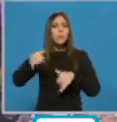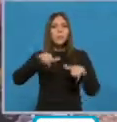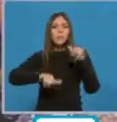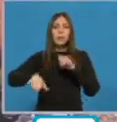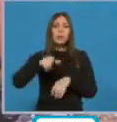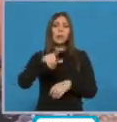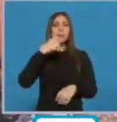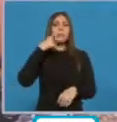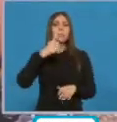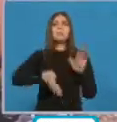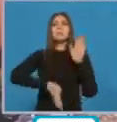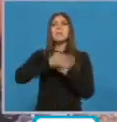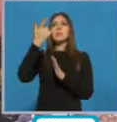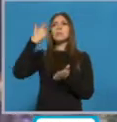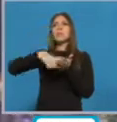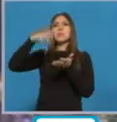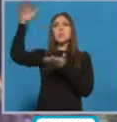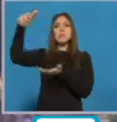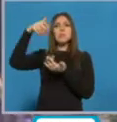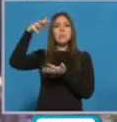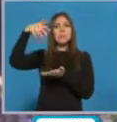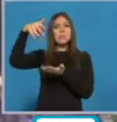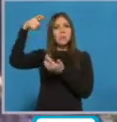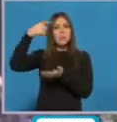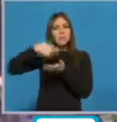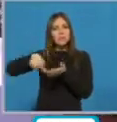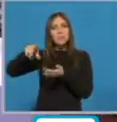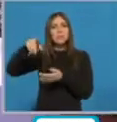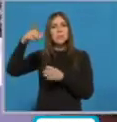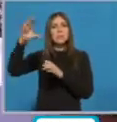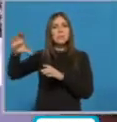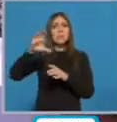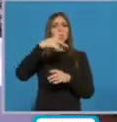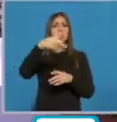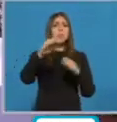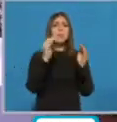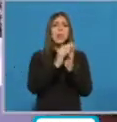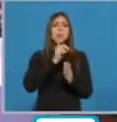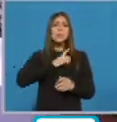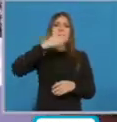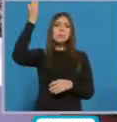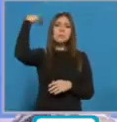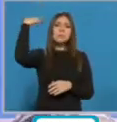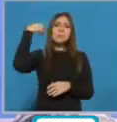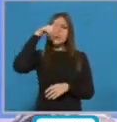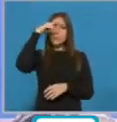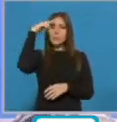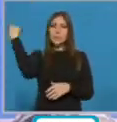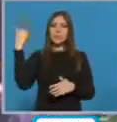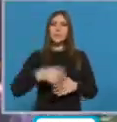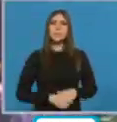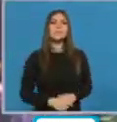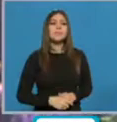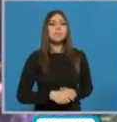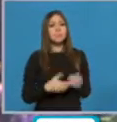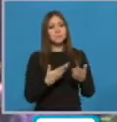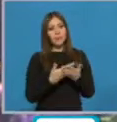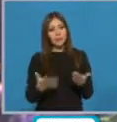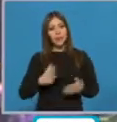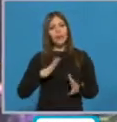Muy fácil, ir al súper, comprarlos y nosotras mismas desde nuestra casa los podemos Aplicar. poner. Traemos regalitos, ¿verdad, Ana? Como Platícanos. siempre,